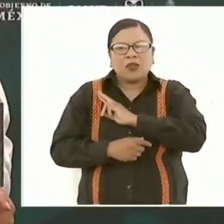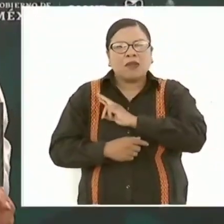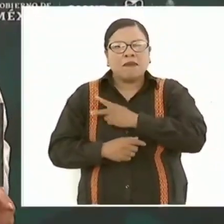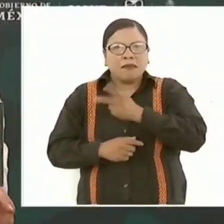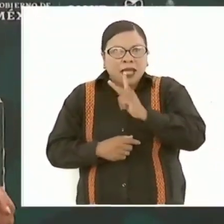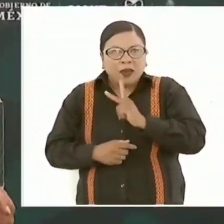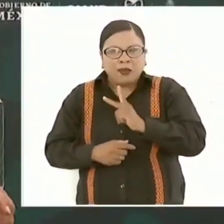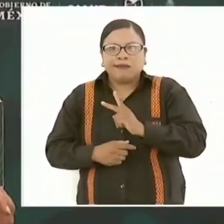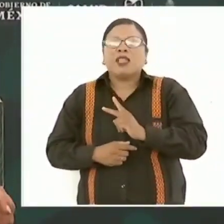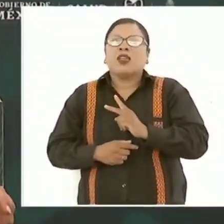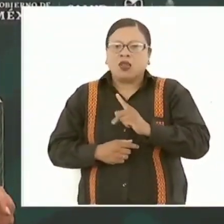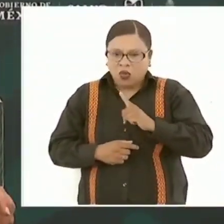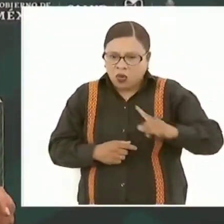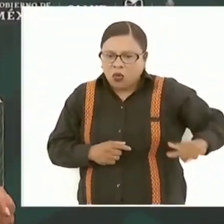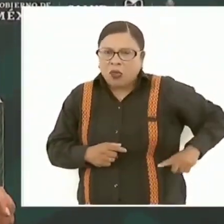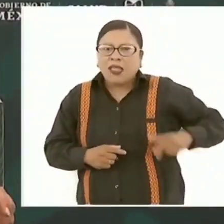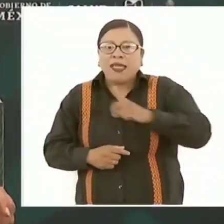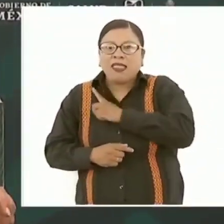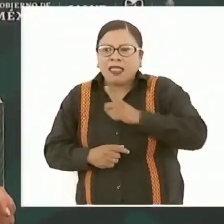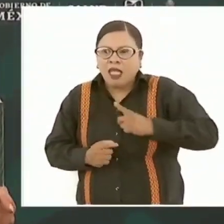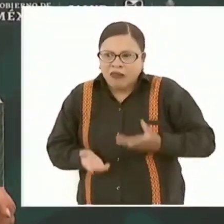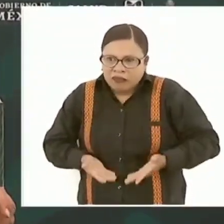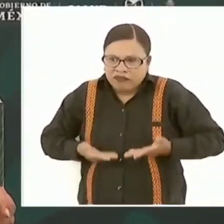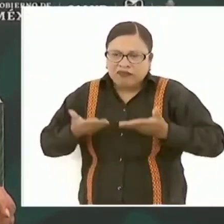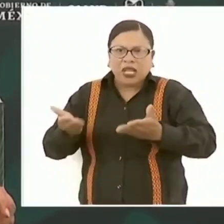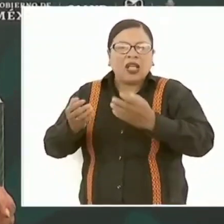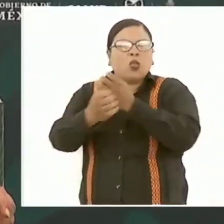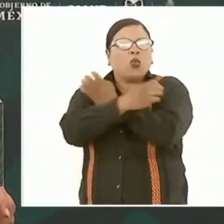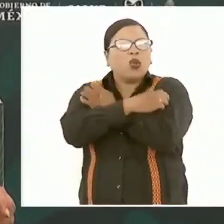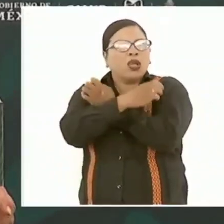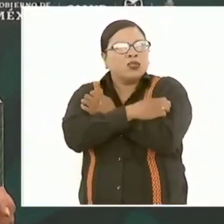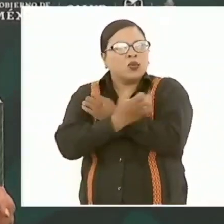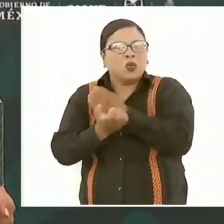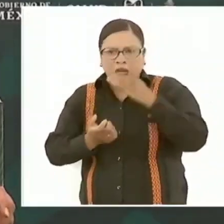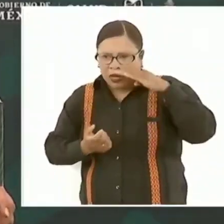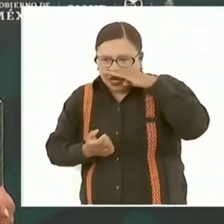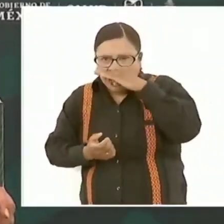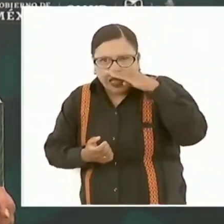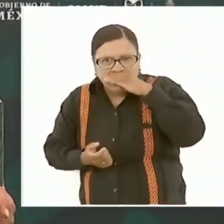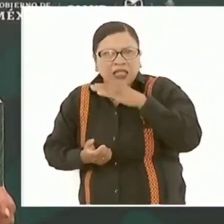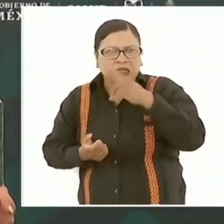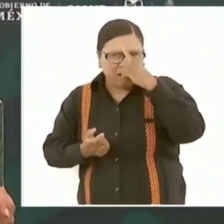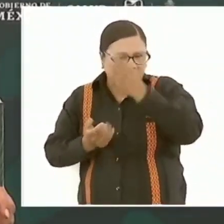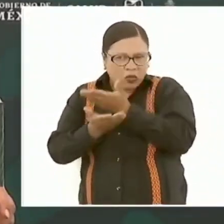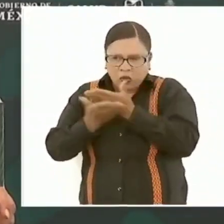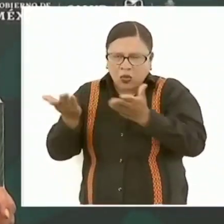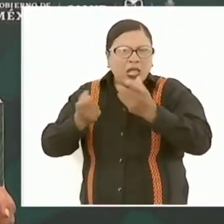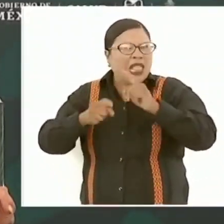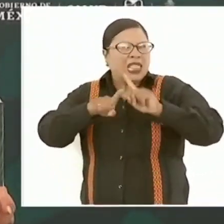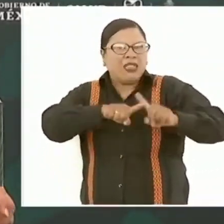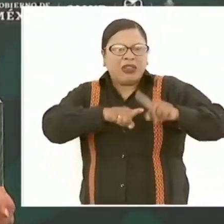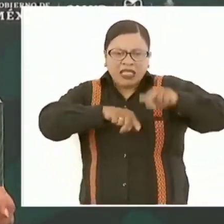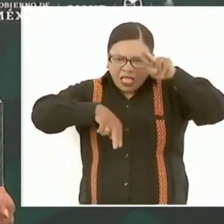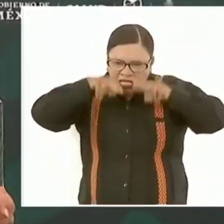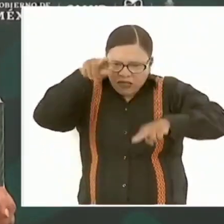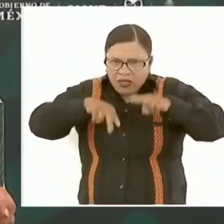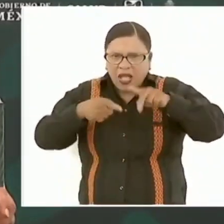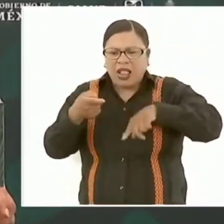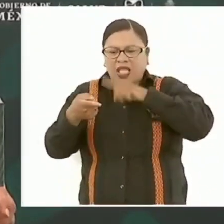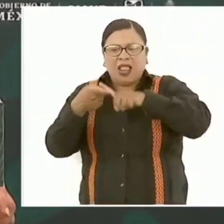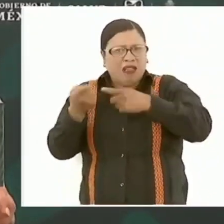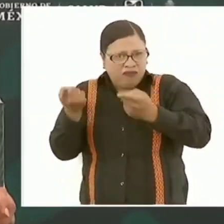educación pública, de calidad, gratuita, en todos los niveles escolares. La educación, como la